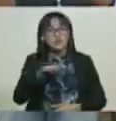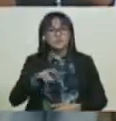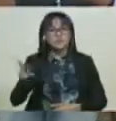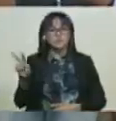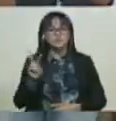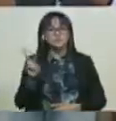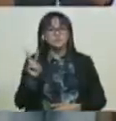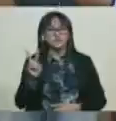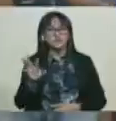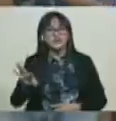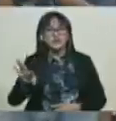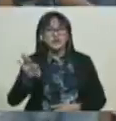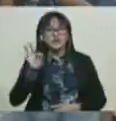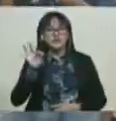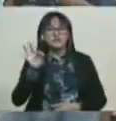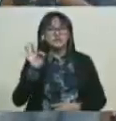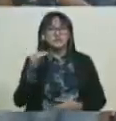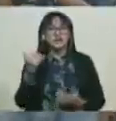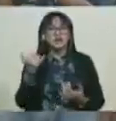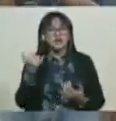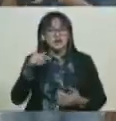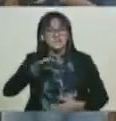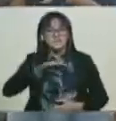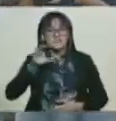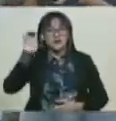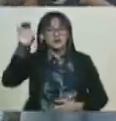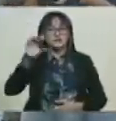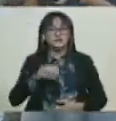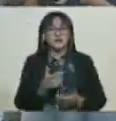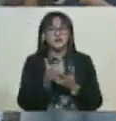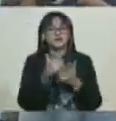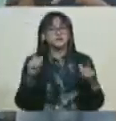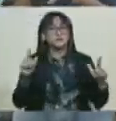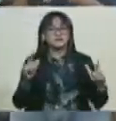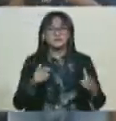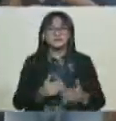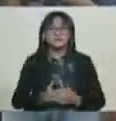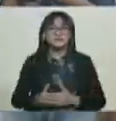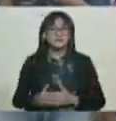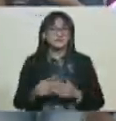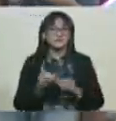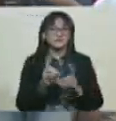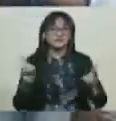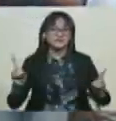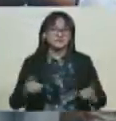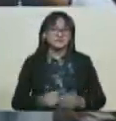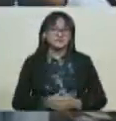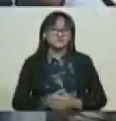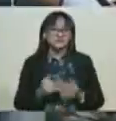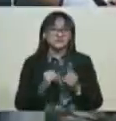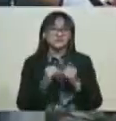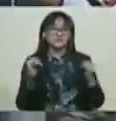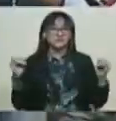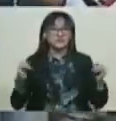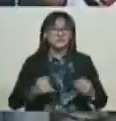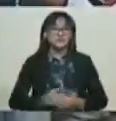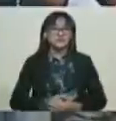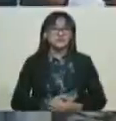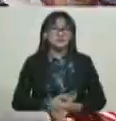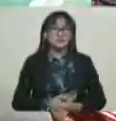y lo elige en esta patria libre soberana democrática independiente